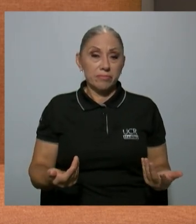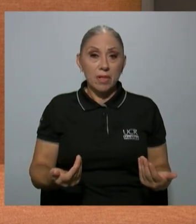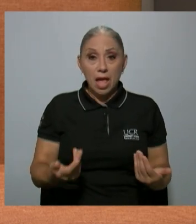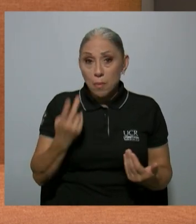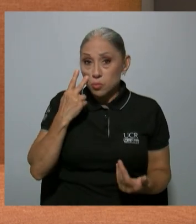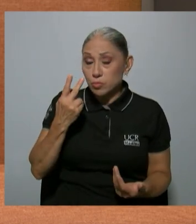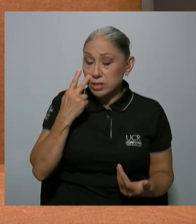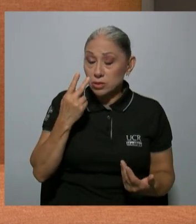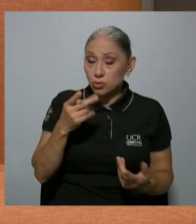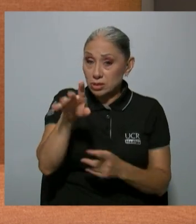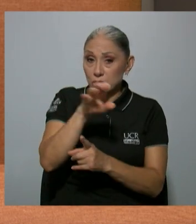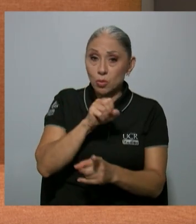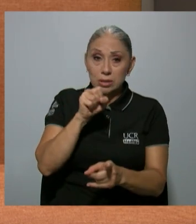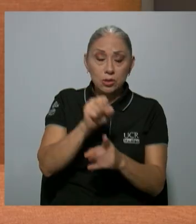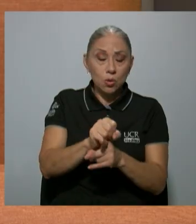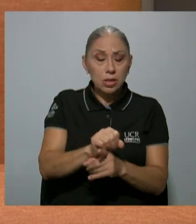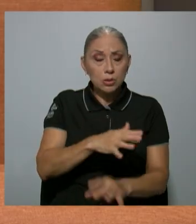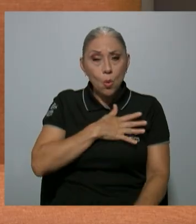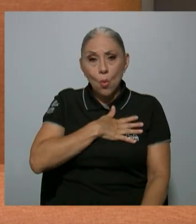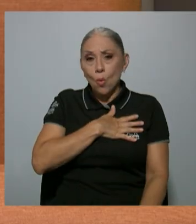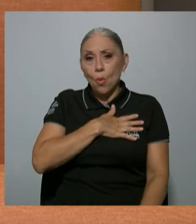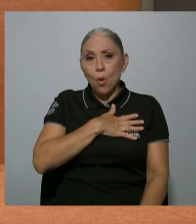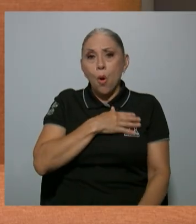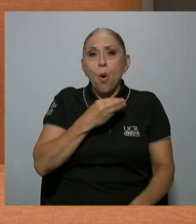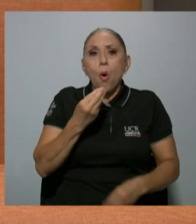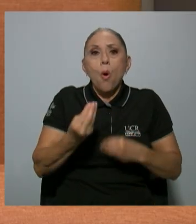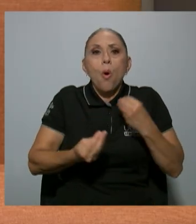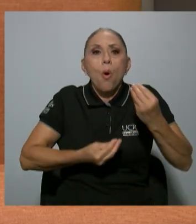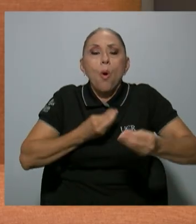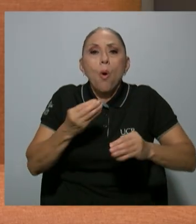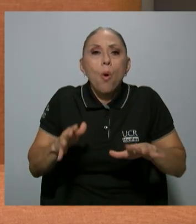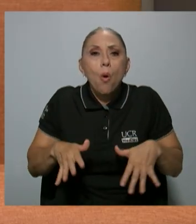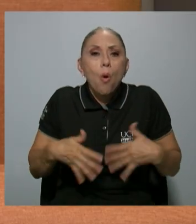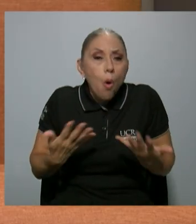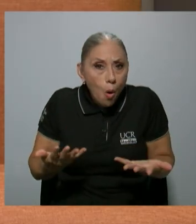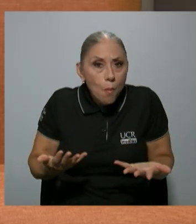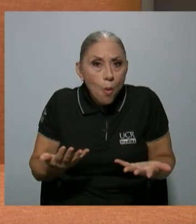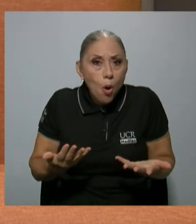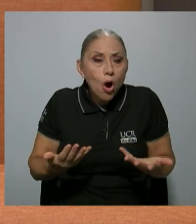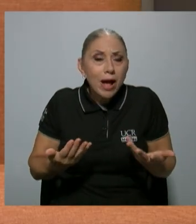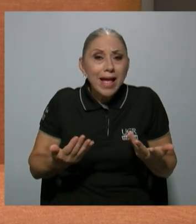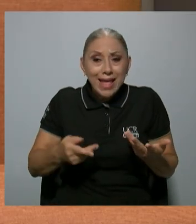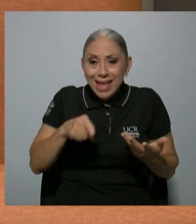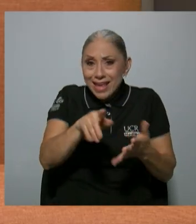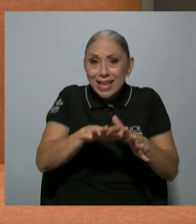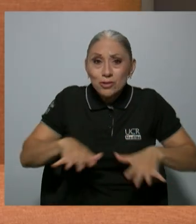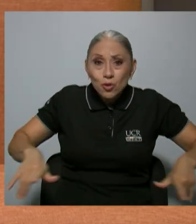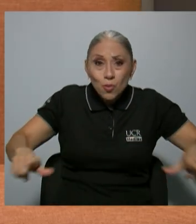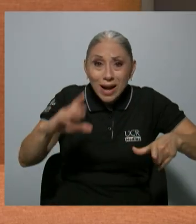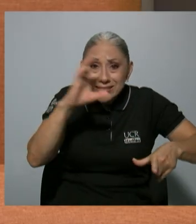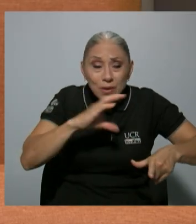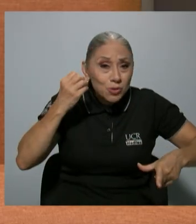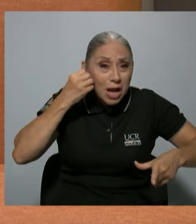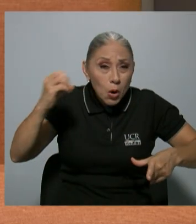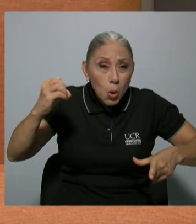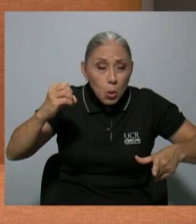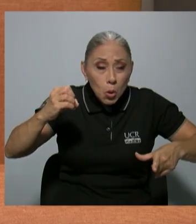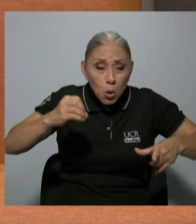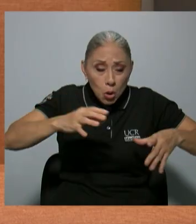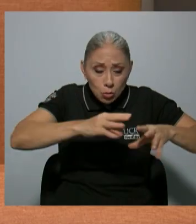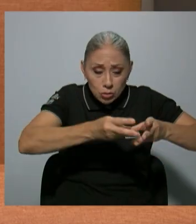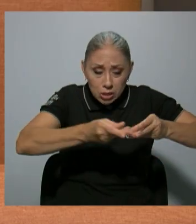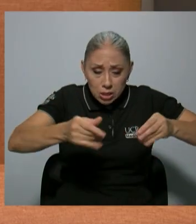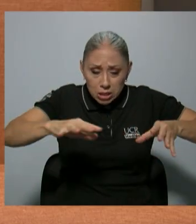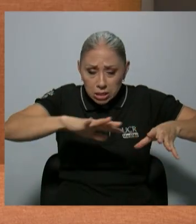imágenes impactantes de cómo se han abierto cráteres de tamaños de edificios en esos espacios, donde los